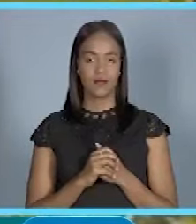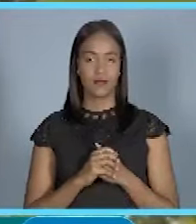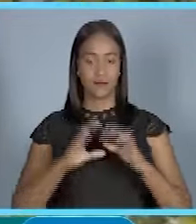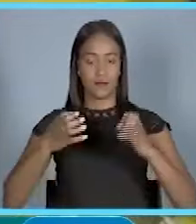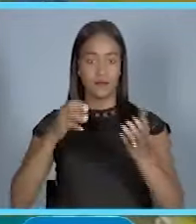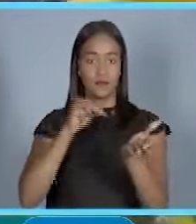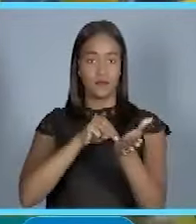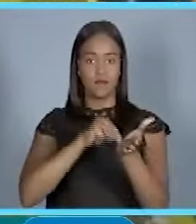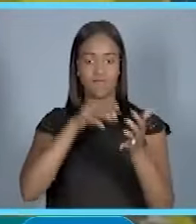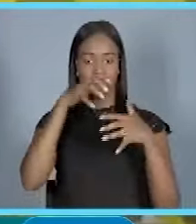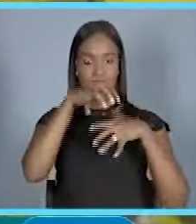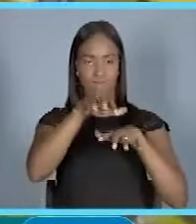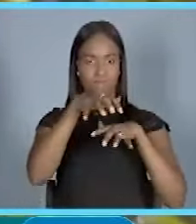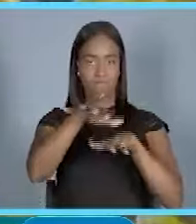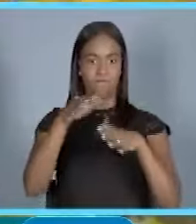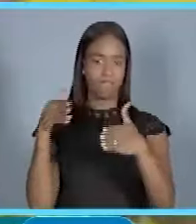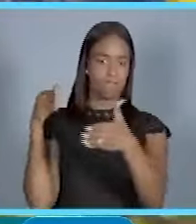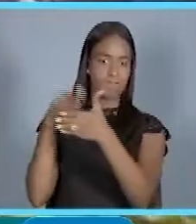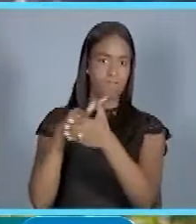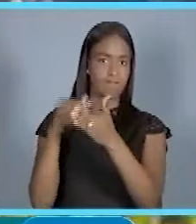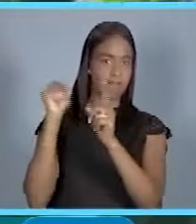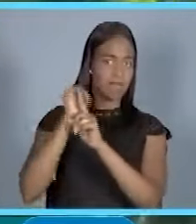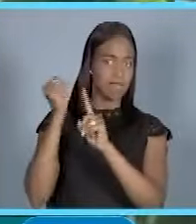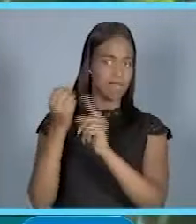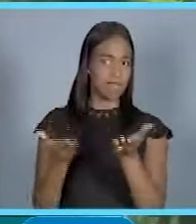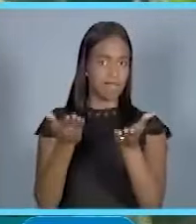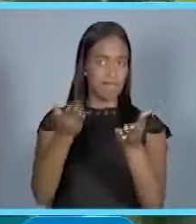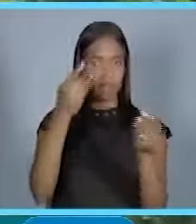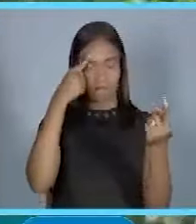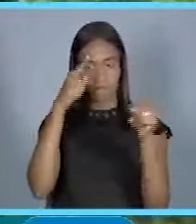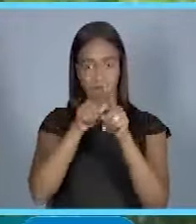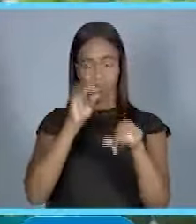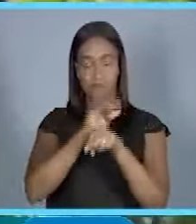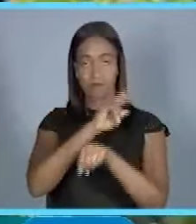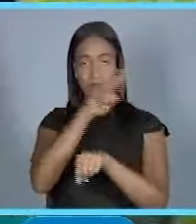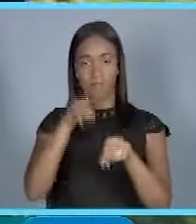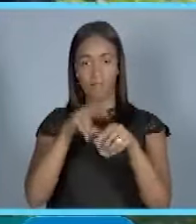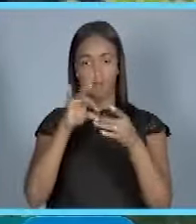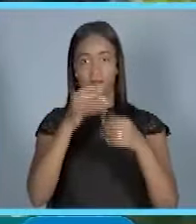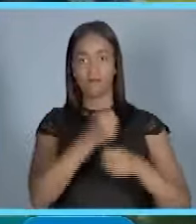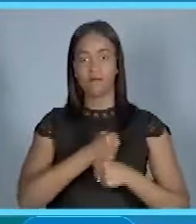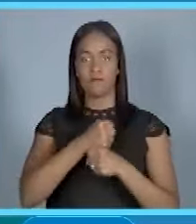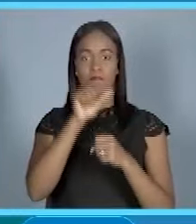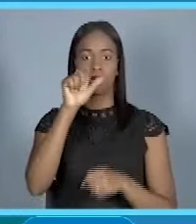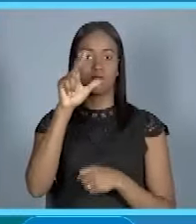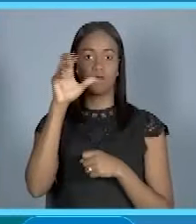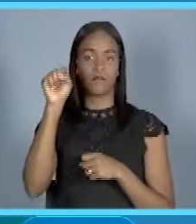Colegio Médico marcha en contra de las condiciones del Consejo Nacional de la Seguridad Social.